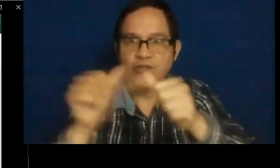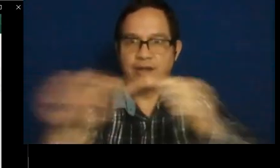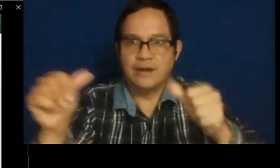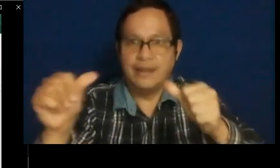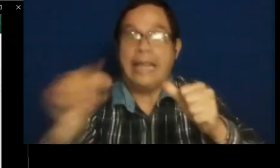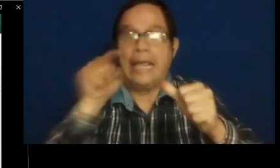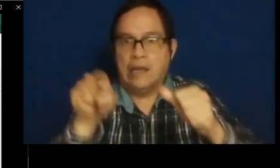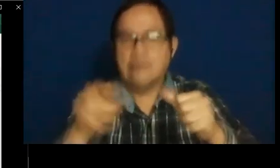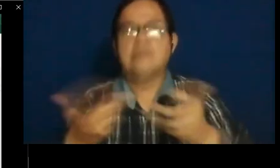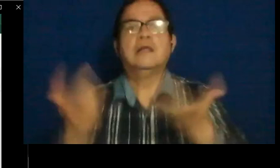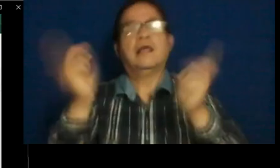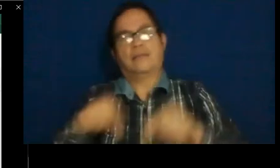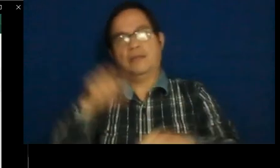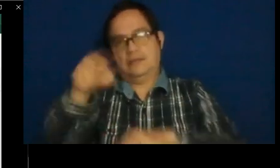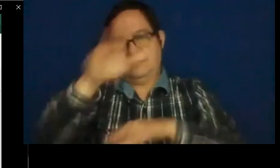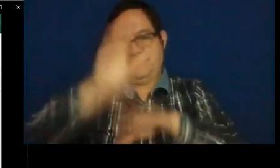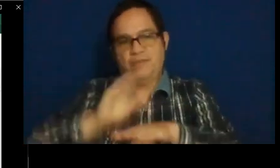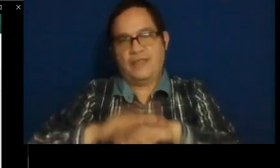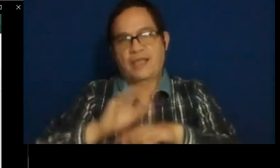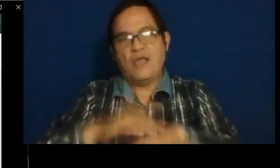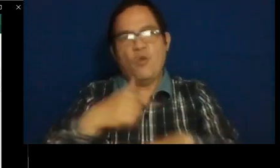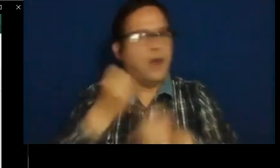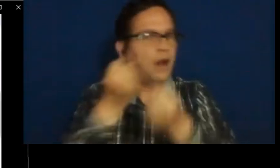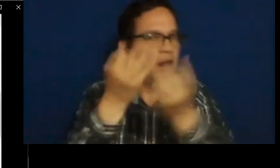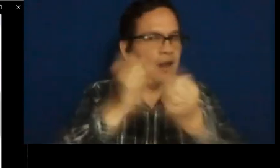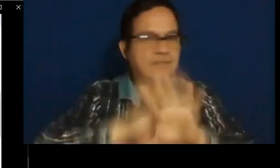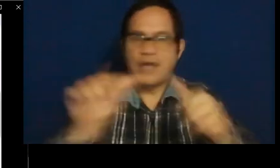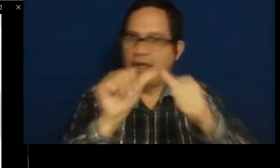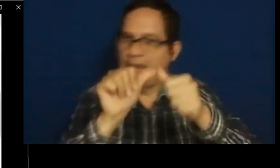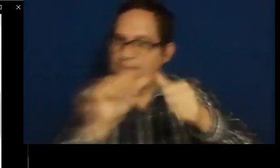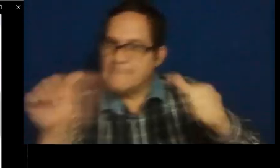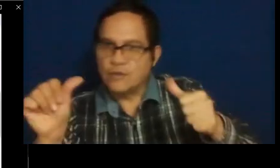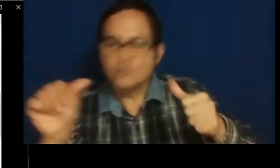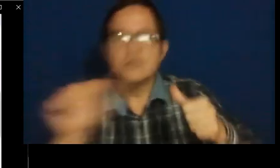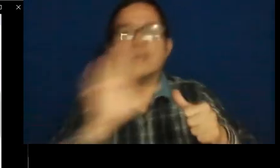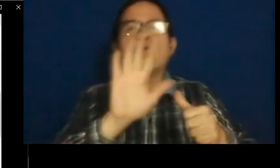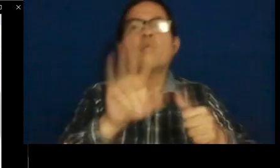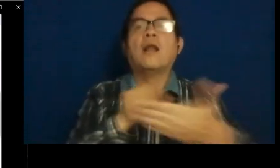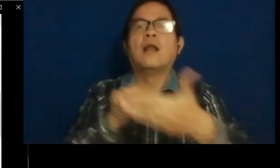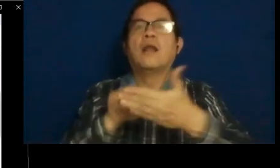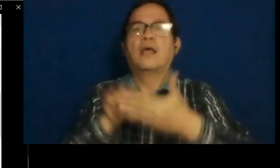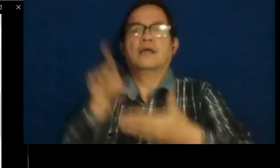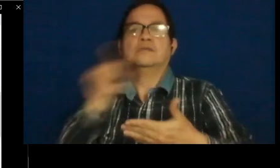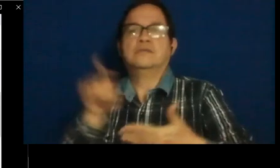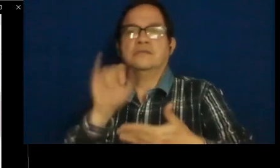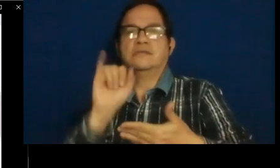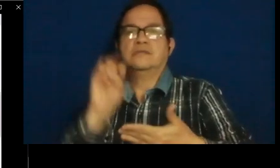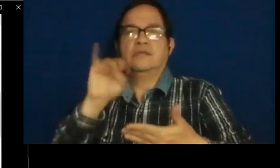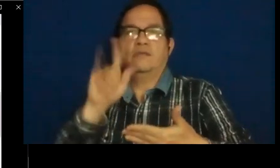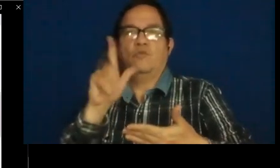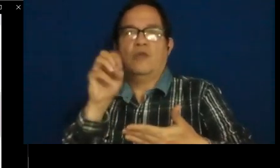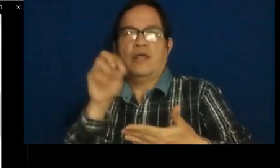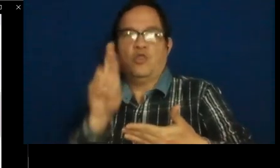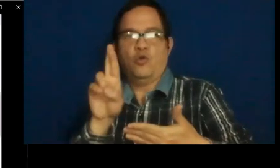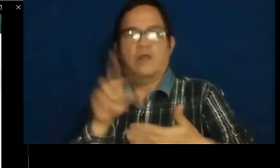también tengan en cuenta, por favor, que aquí yo ya tengo los valores en metros. A pesar de que el simulador me los está manejando aquí en la distancia, me los está manejando